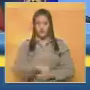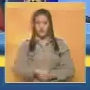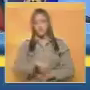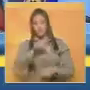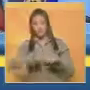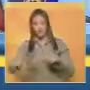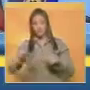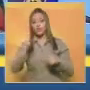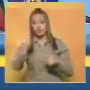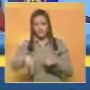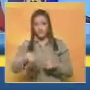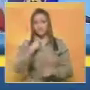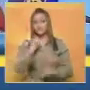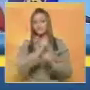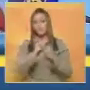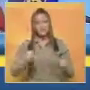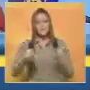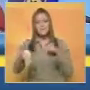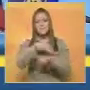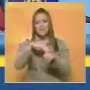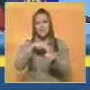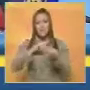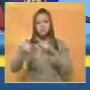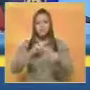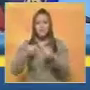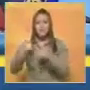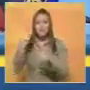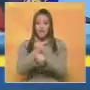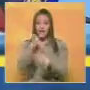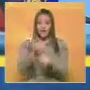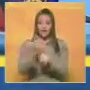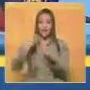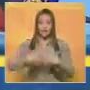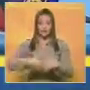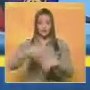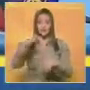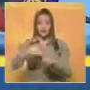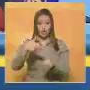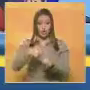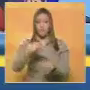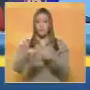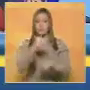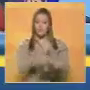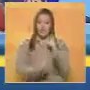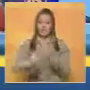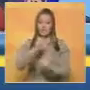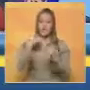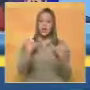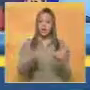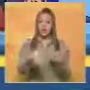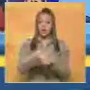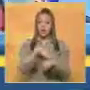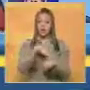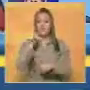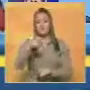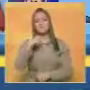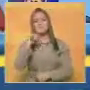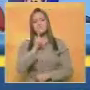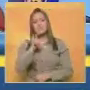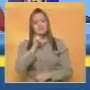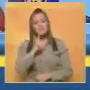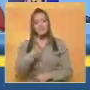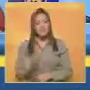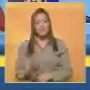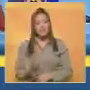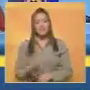otro lado, repudian los llamados del ministro a la movilización de los trabajadores de la industria petrolera, a la defensa del actual gobierno, y desmintieron